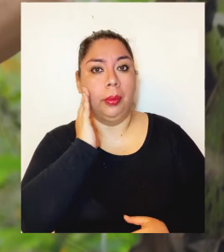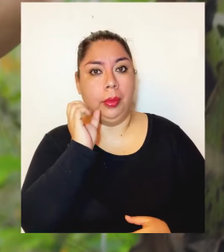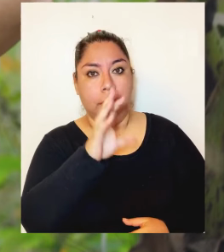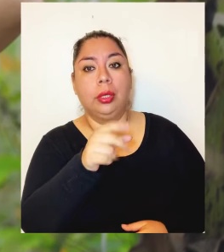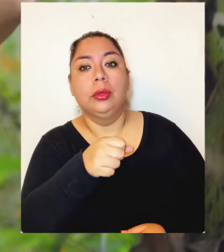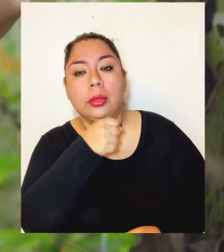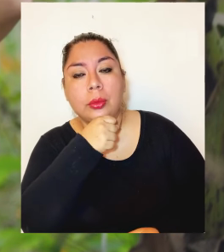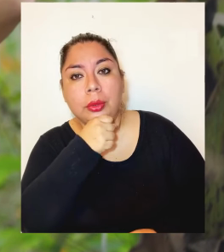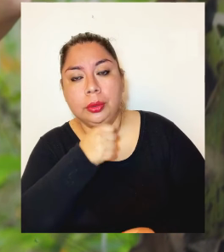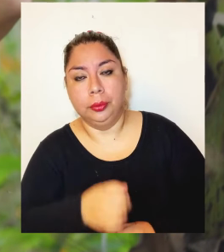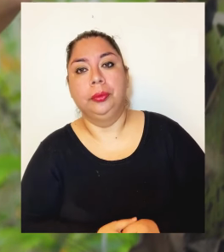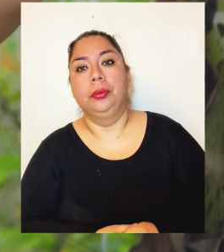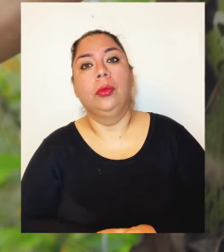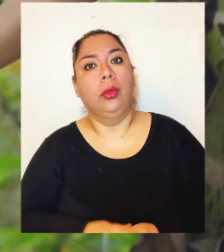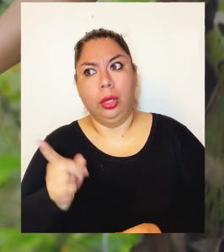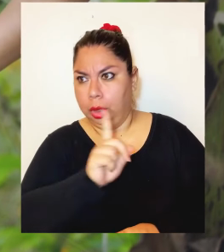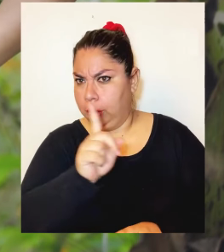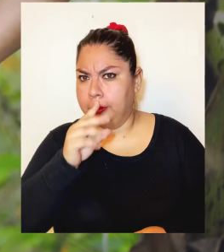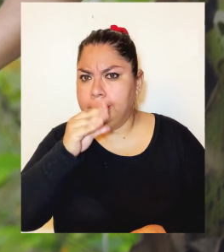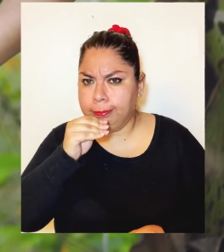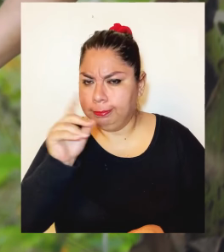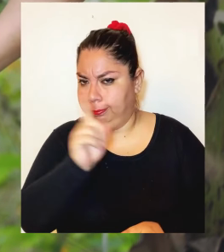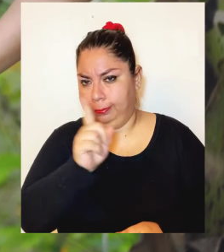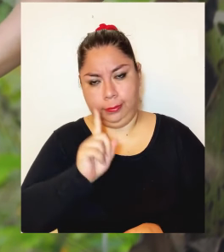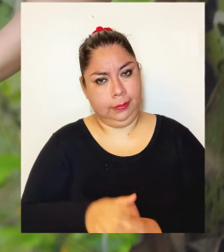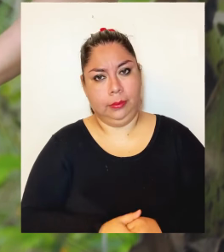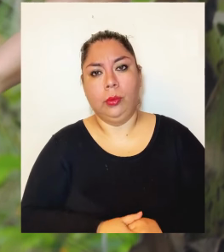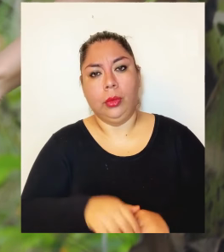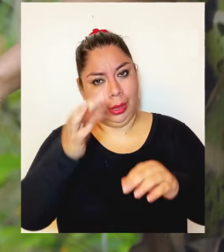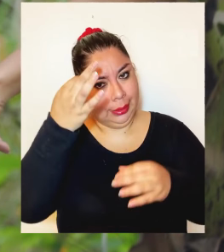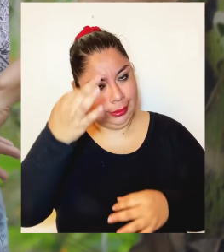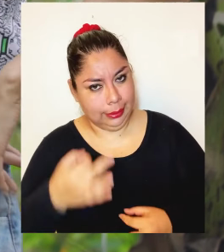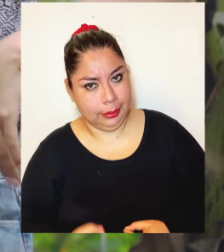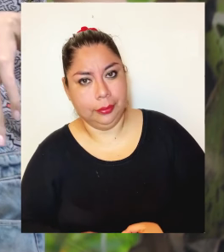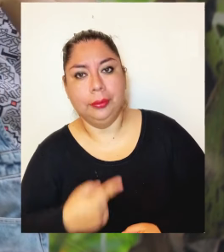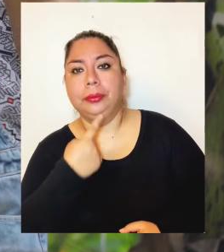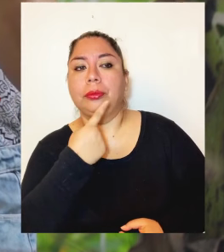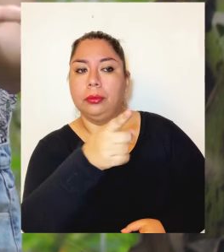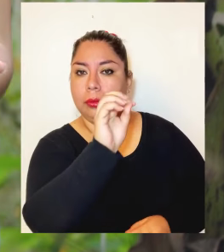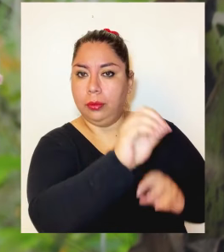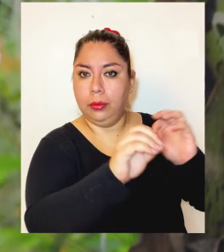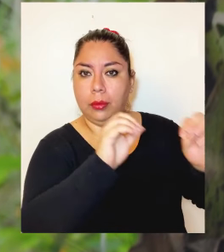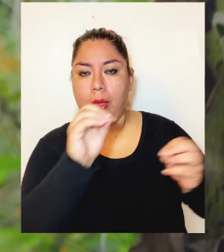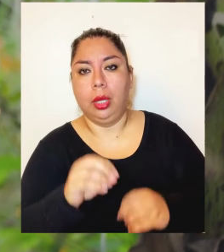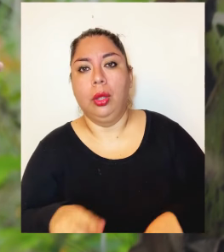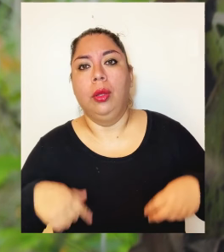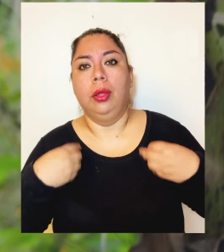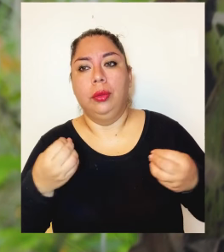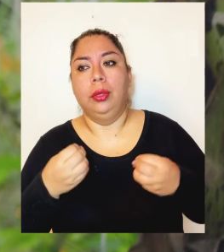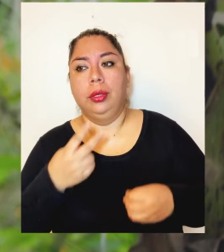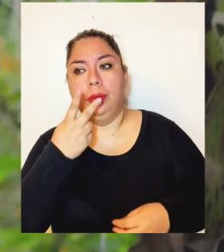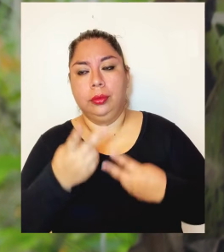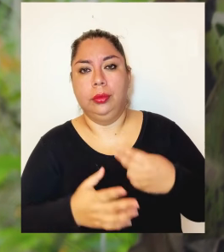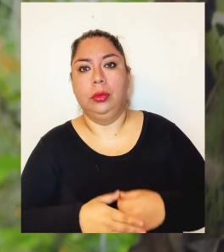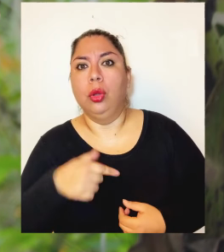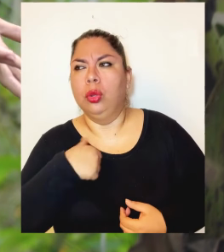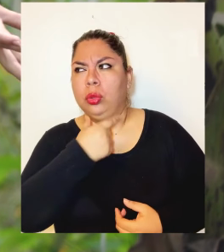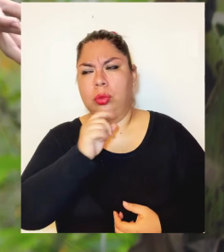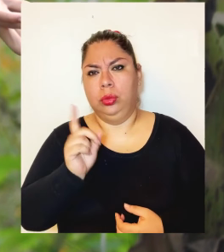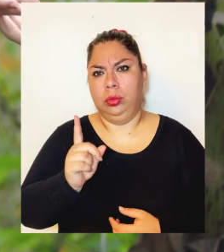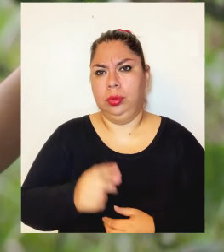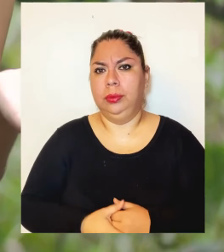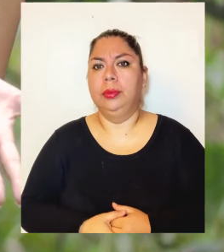mamá y a nuestro abuelito Tito. Ningún secreto, Rumi. Siempre podemos avisar cuando algo nos incomode o no